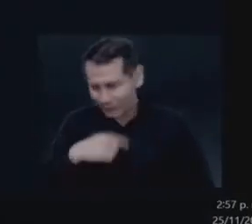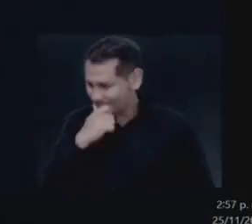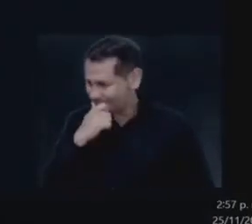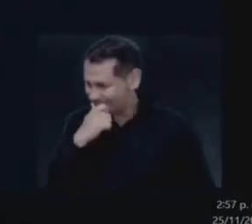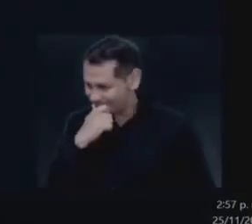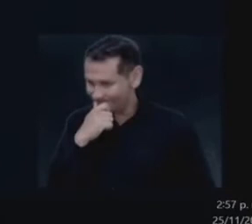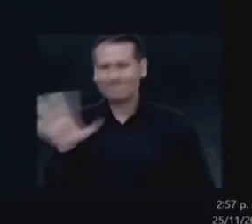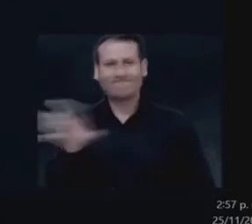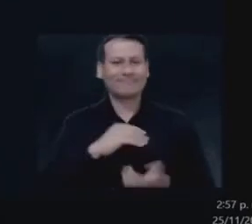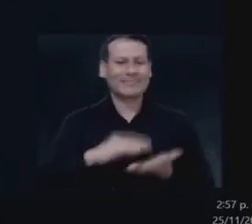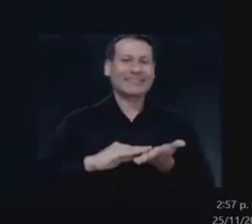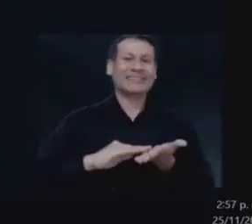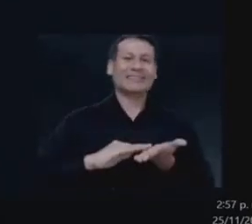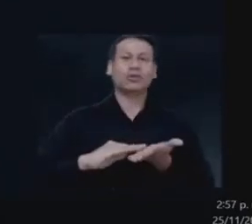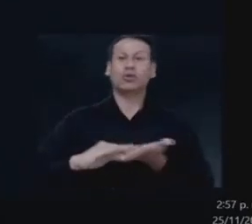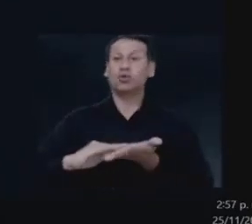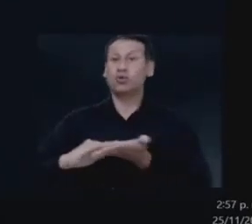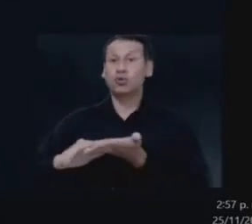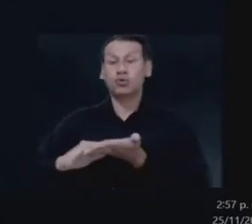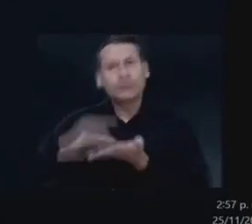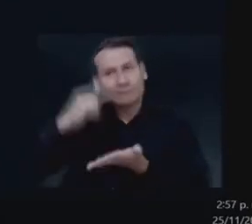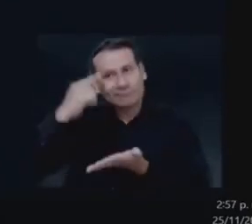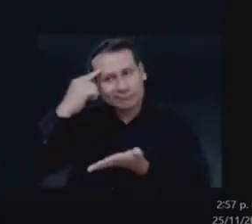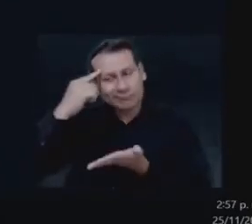pensando en esas zonas no conectadas.